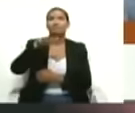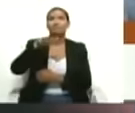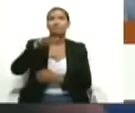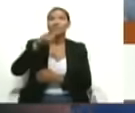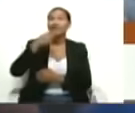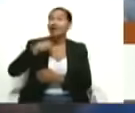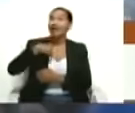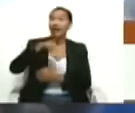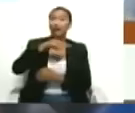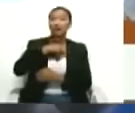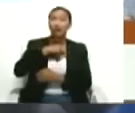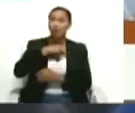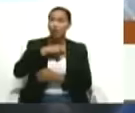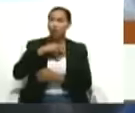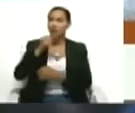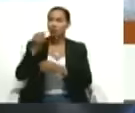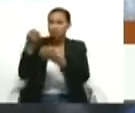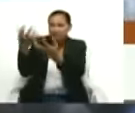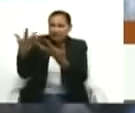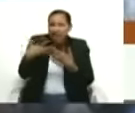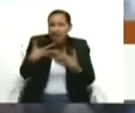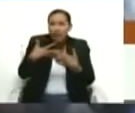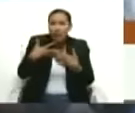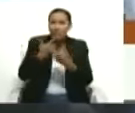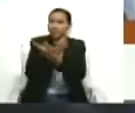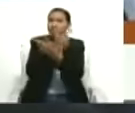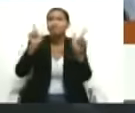nosotros nadie nos regaló la independencia.